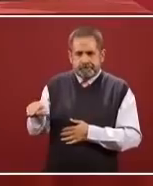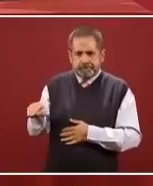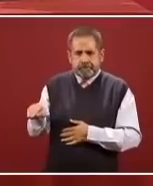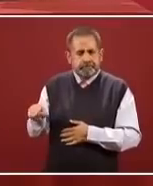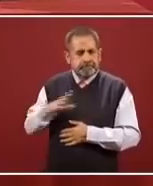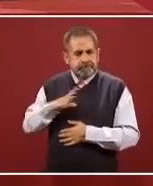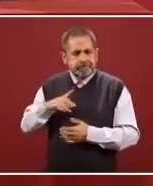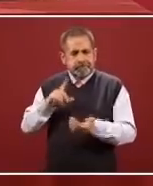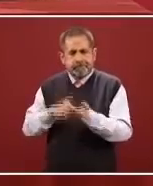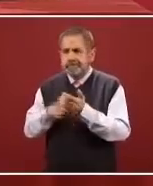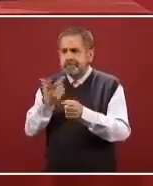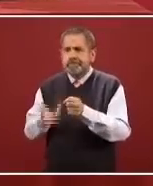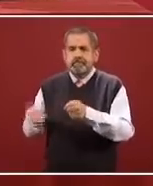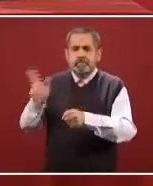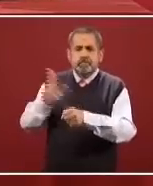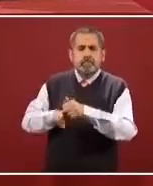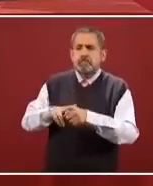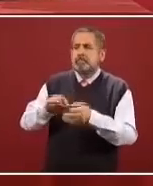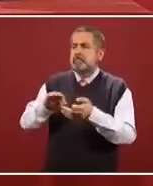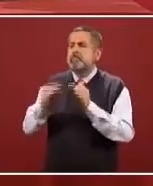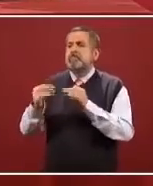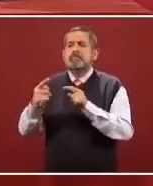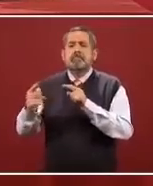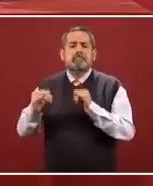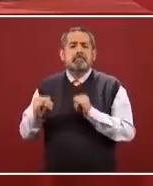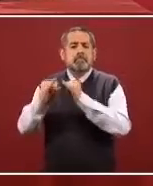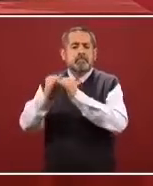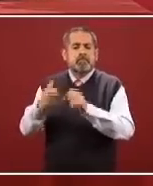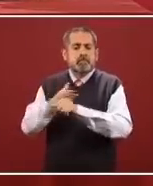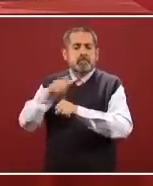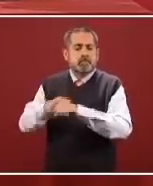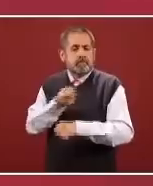dispuesto también los hospitales e institutos nacionales de salud